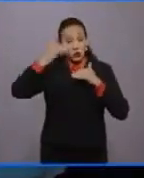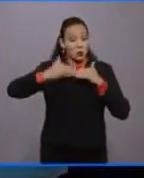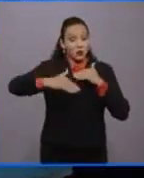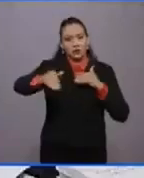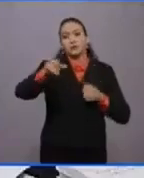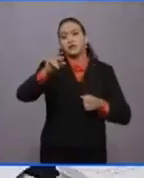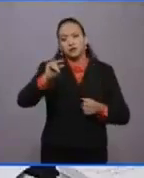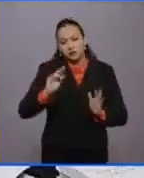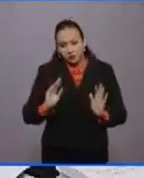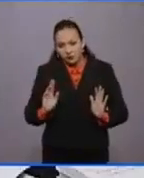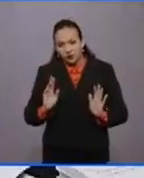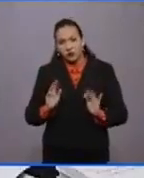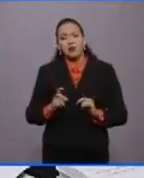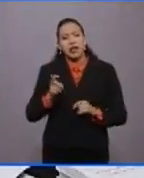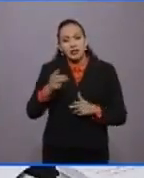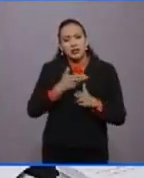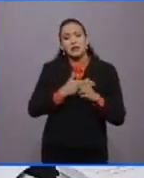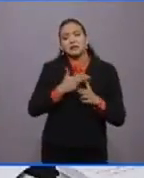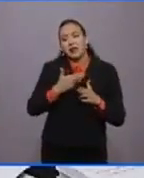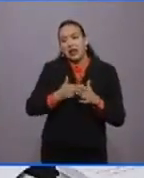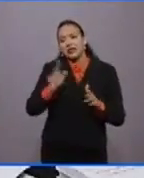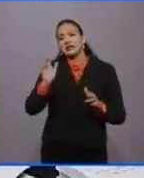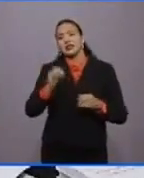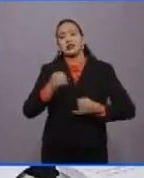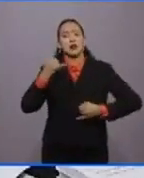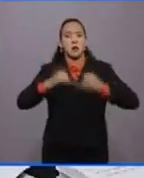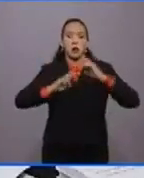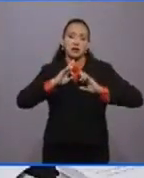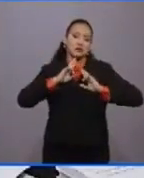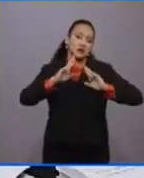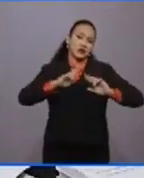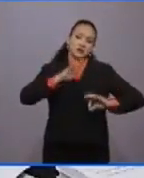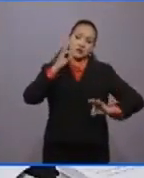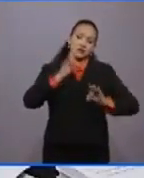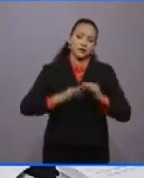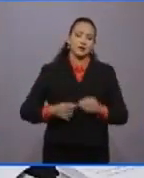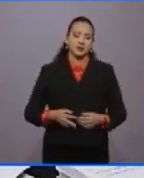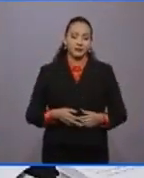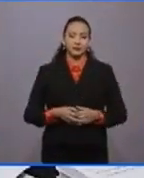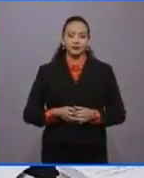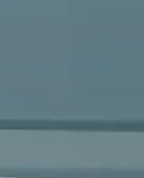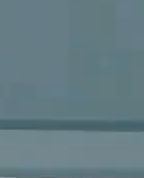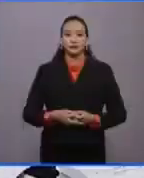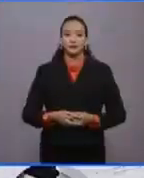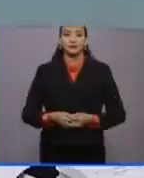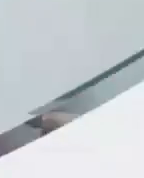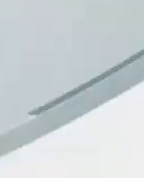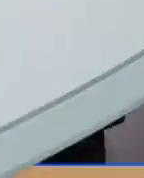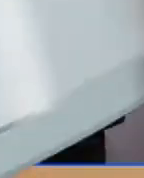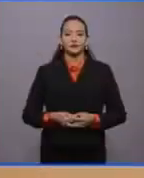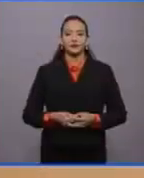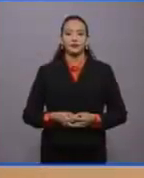ya que puede mantenerse hasta que se dicte la resolución final en el procedimiento.